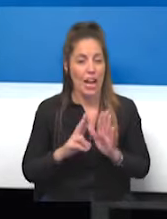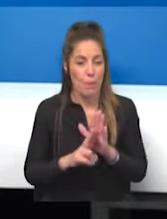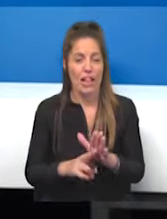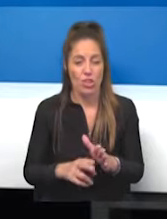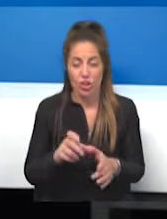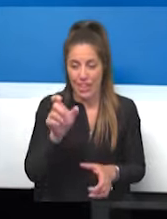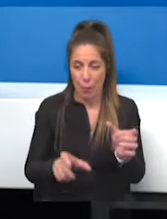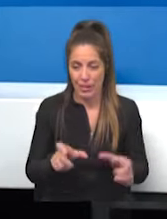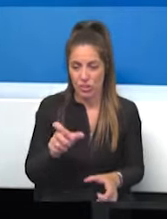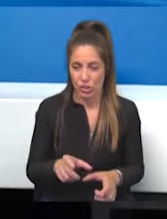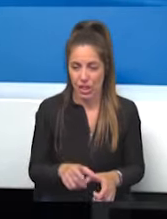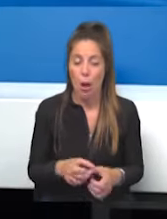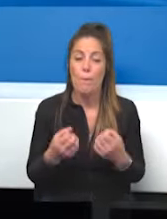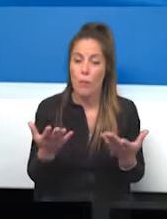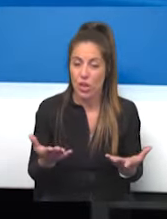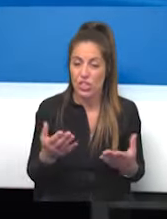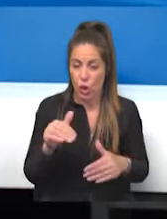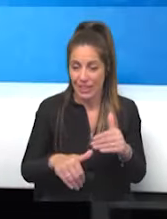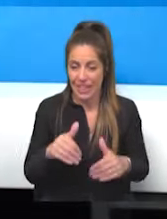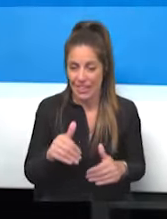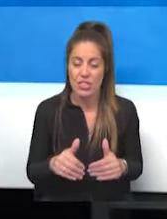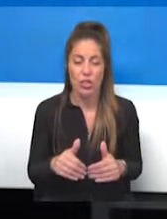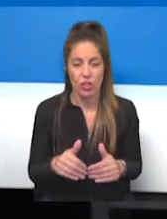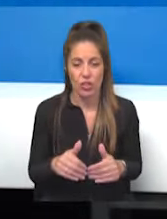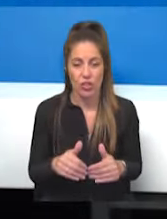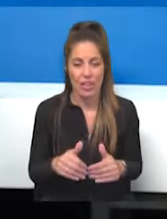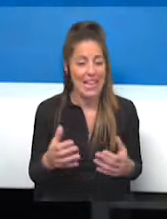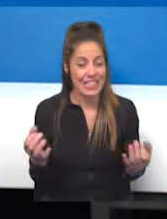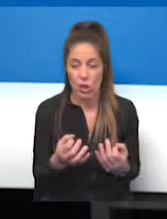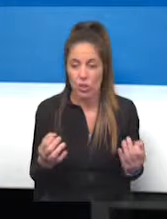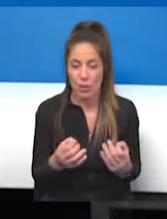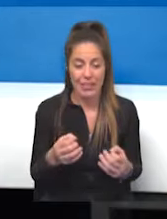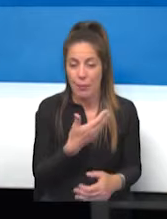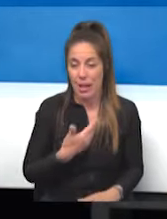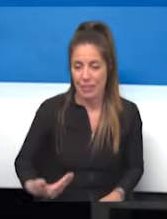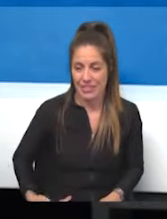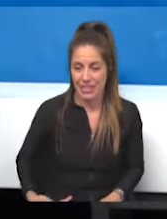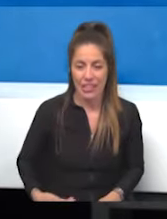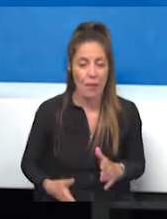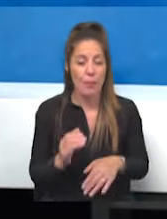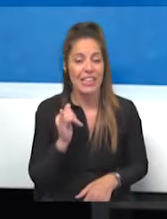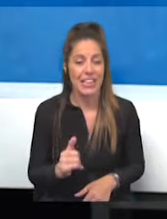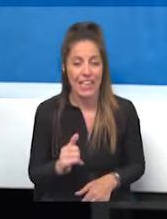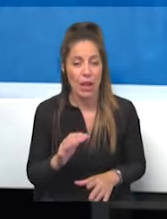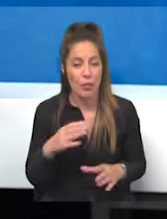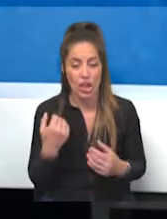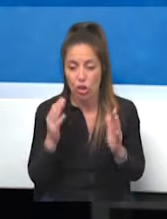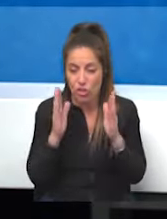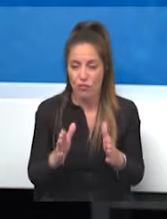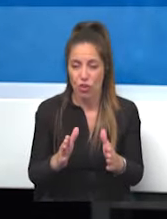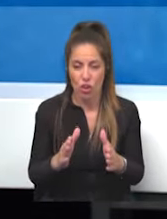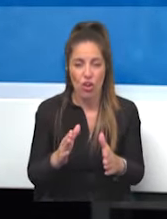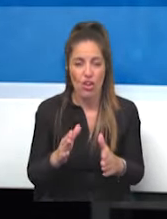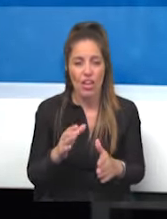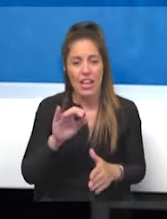ciudadano Por eso creo que esta elección es exclusivamente para el presidente y vamos a tener que poner todos el foco Ya el